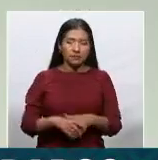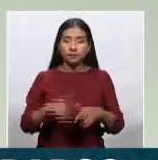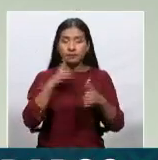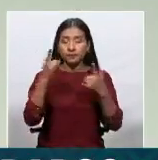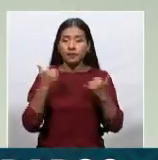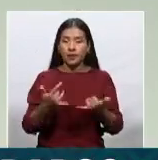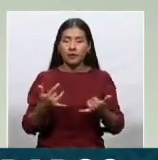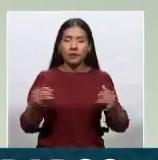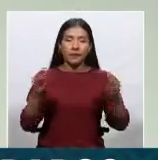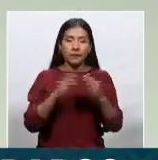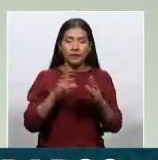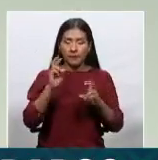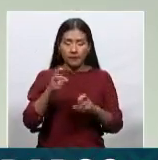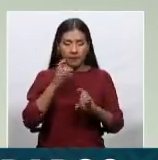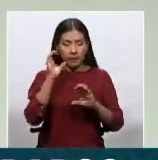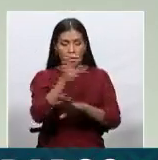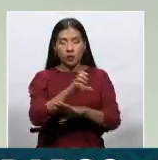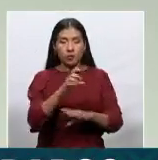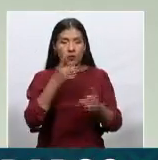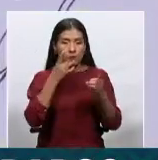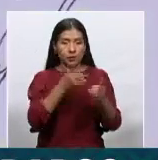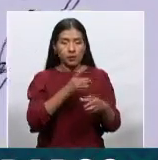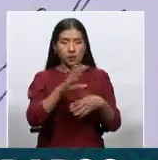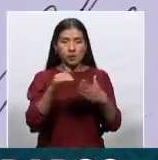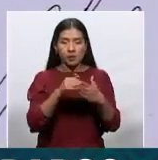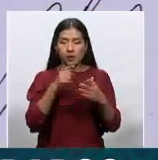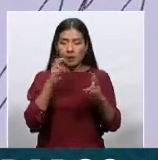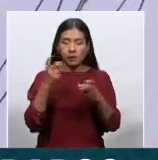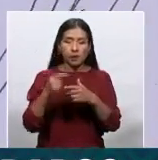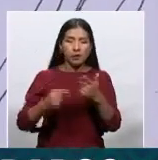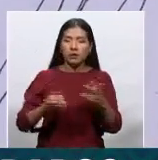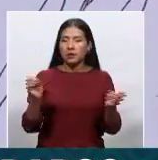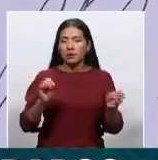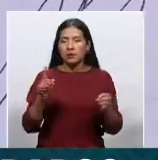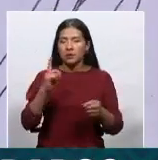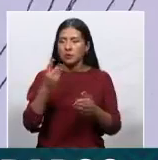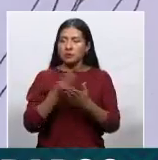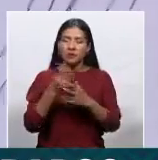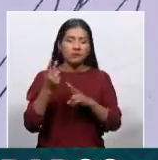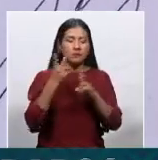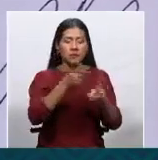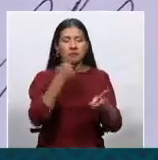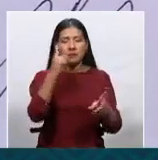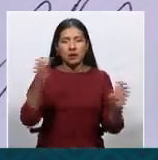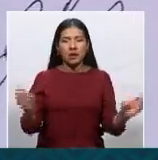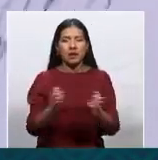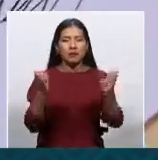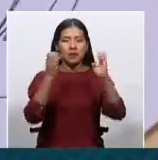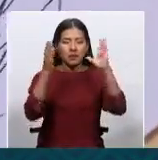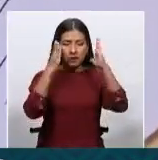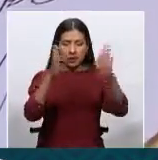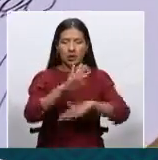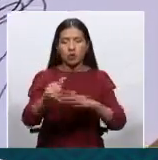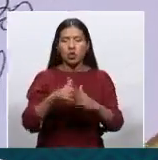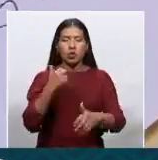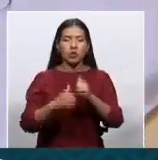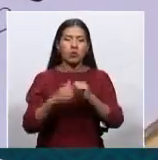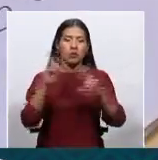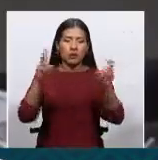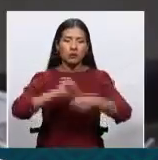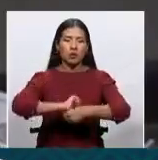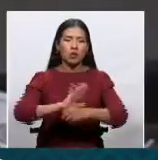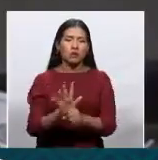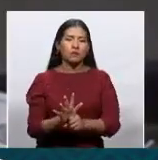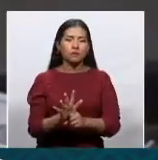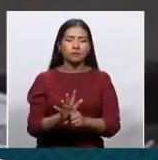ningún condicionamiento de ningún tipo, sino simplemente es un crédito de emergencia para atender el tema del